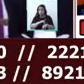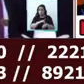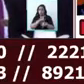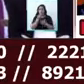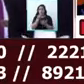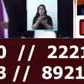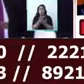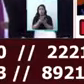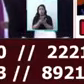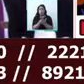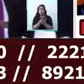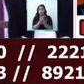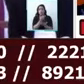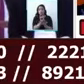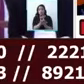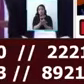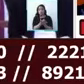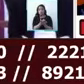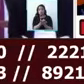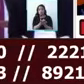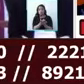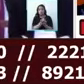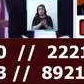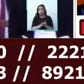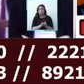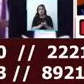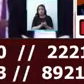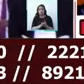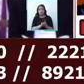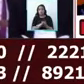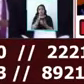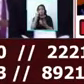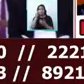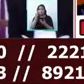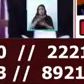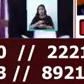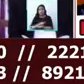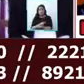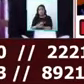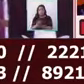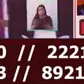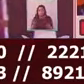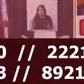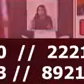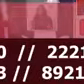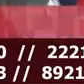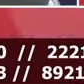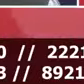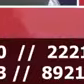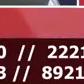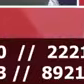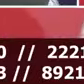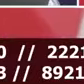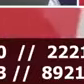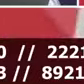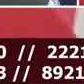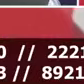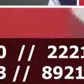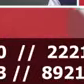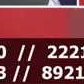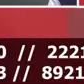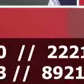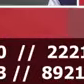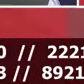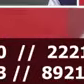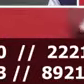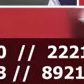Poder Radio Globo. Última llamada, si la hay, y si no, se nos fue el tiempo. Sí, saquemos esta última comunicación. Hola, ¿le escuchamos? Hola,